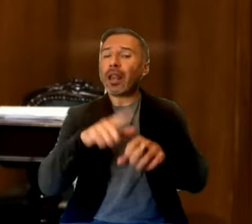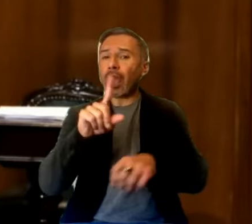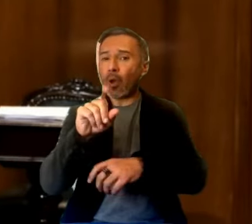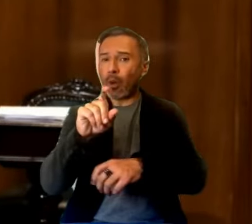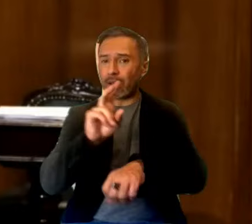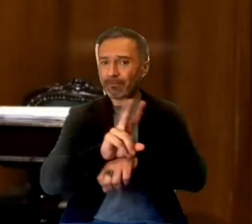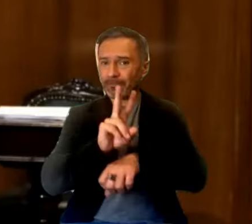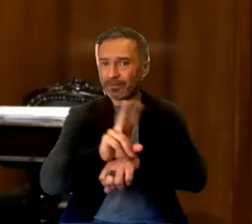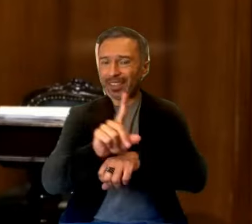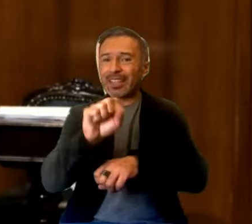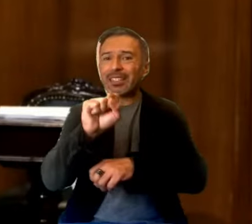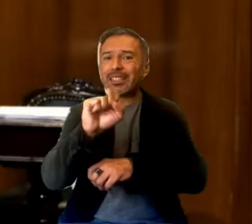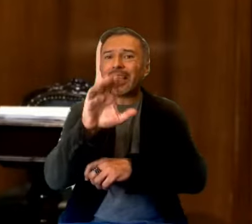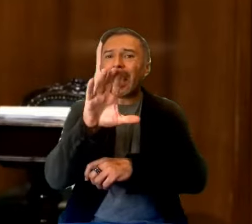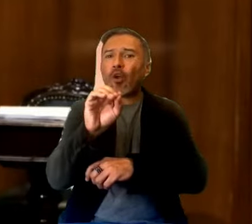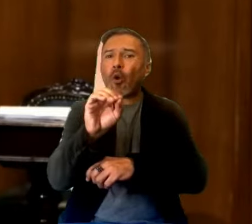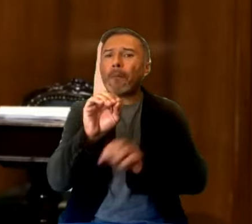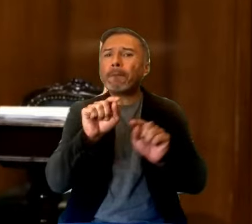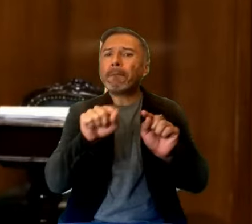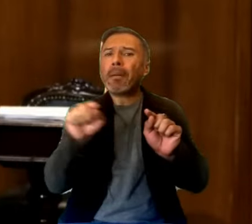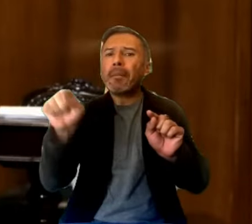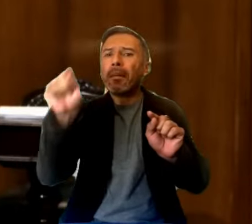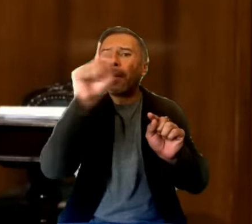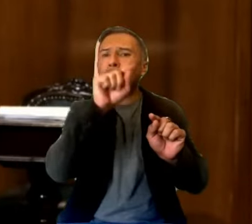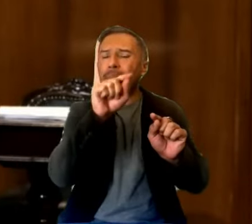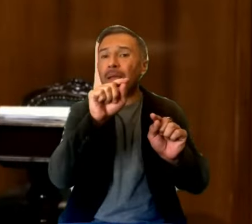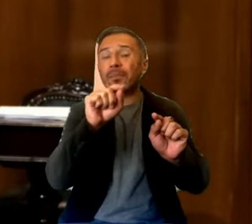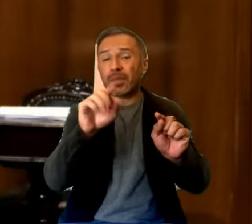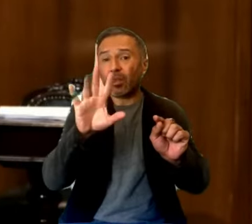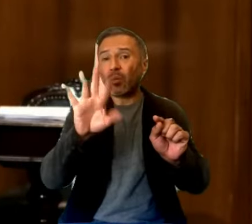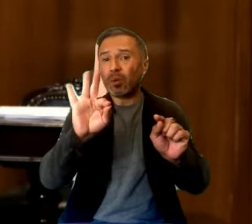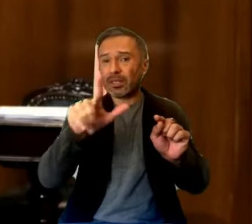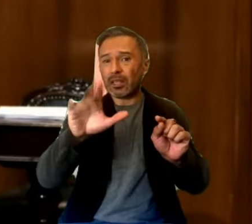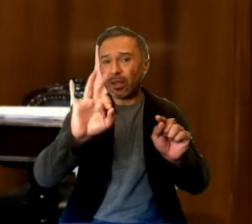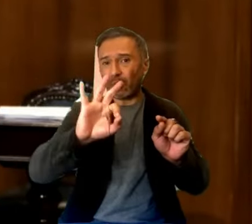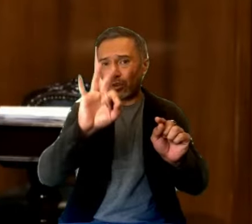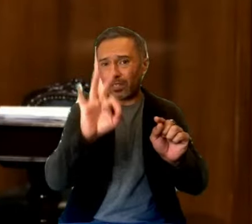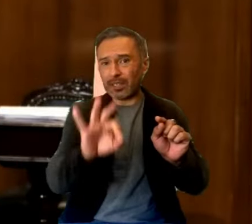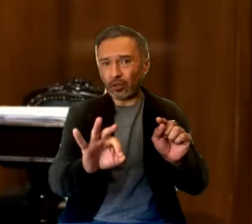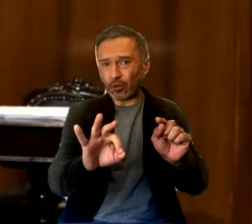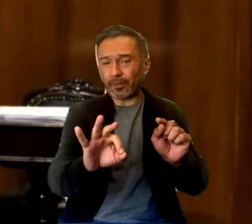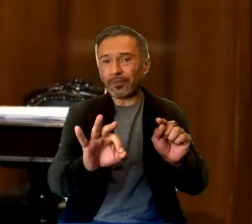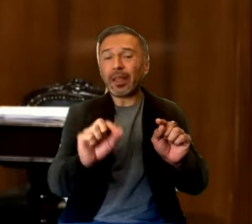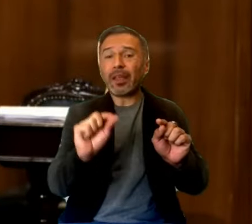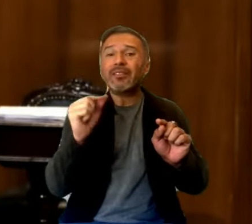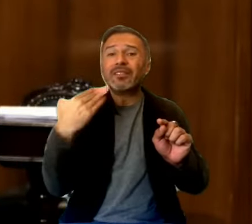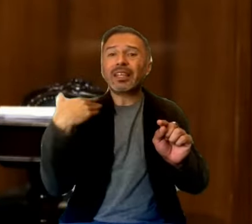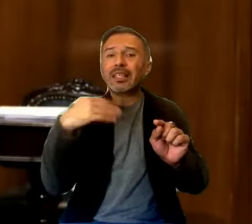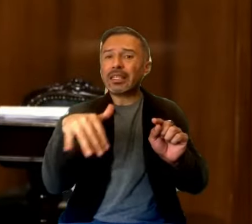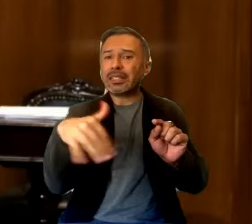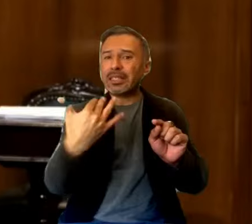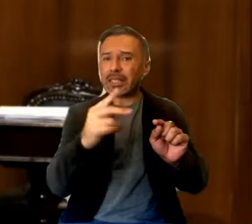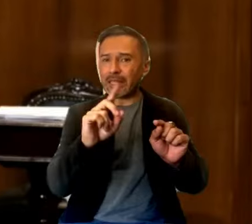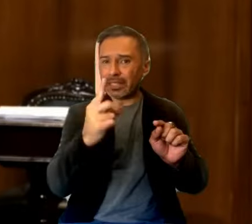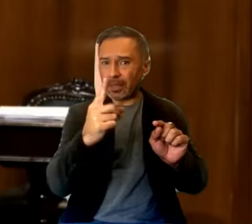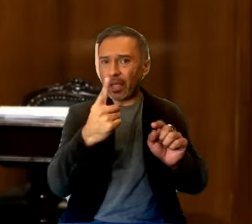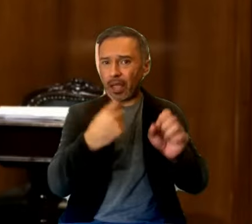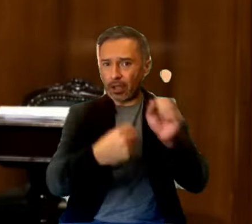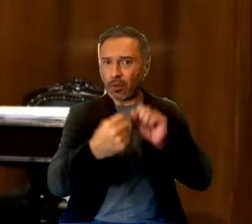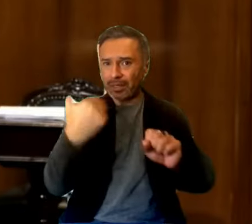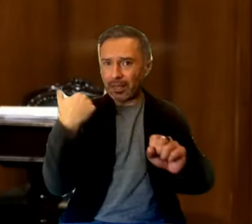representaron 47% del territorio al 15 de diciembre del año pasado y alcanzaron